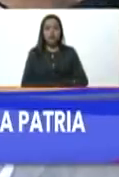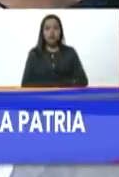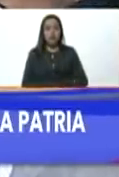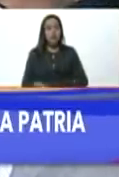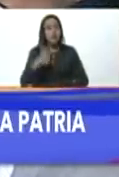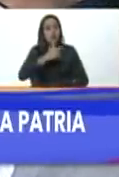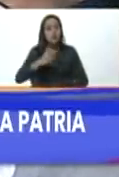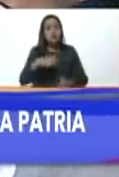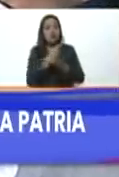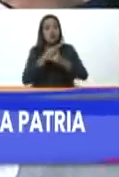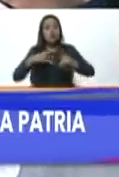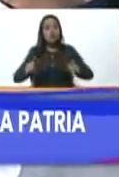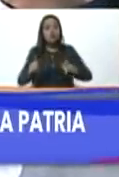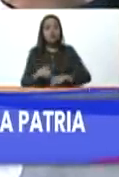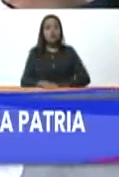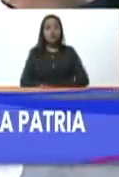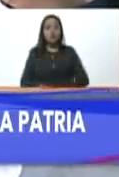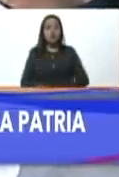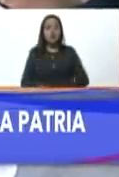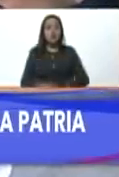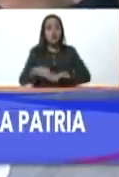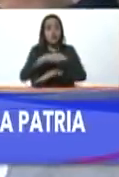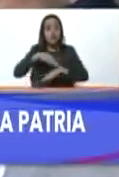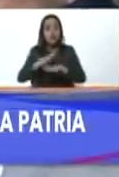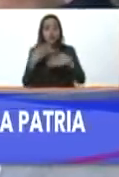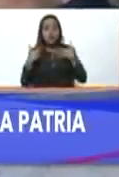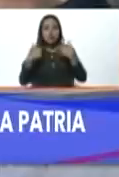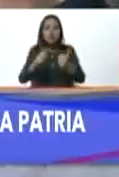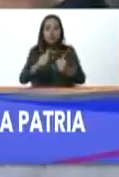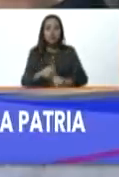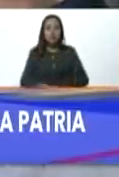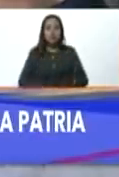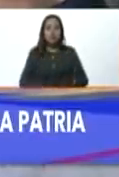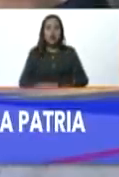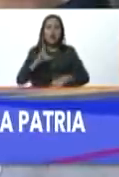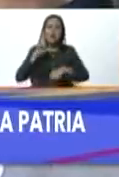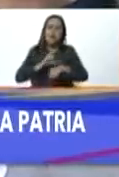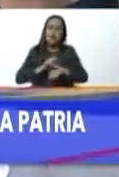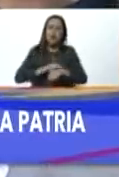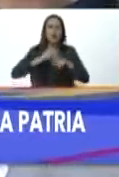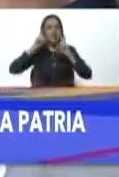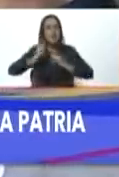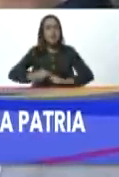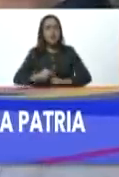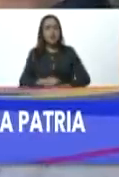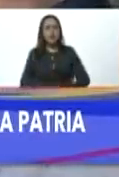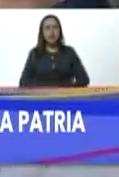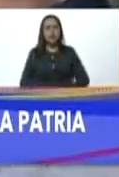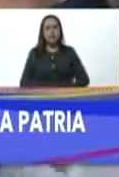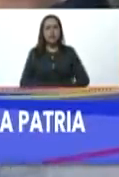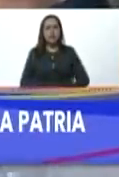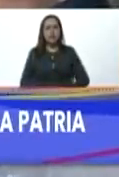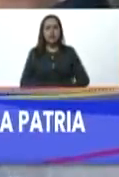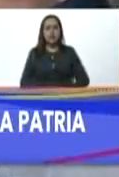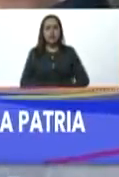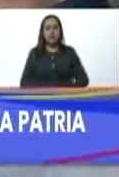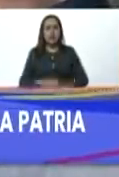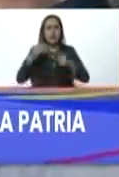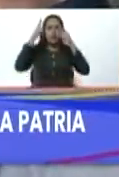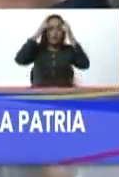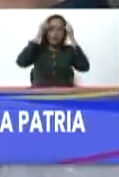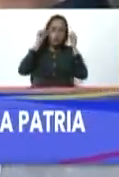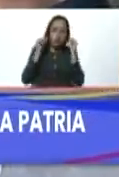público del Ministerio del Poder Popular de la Salud, no solamente como médicos, sino las camareras,